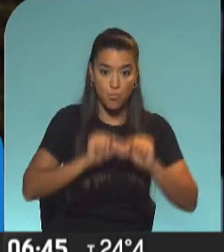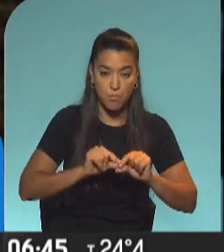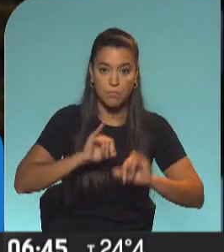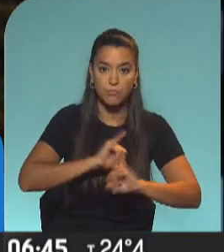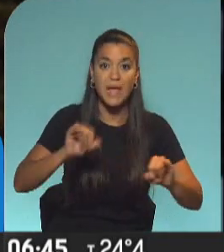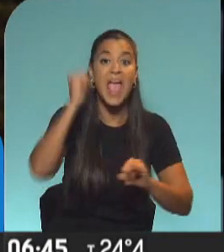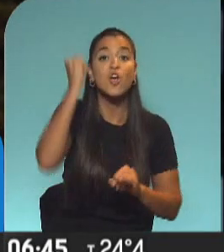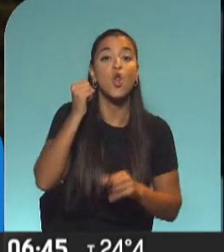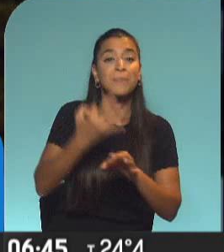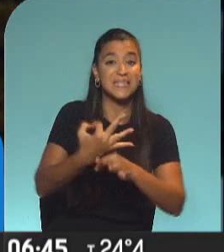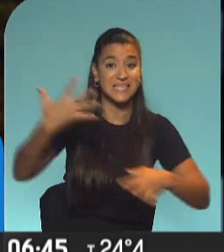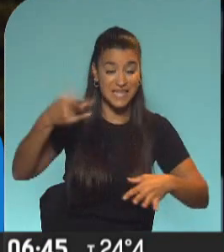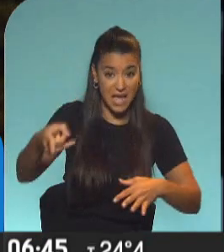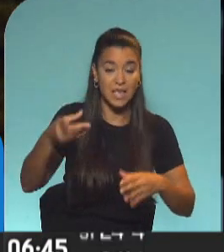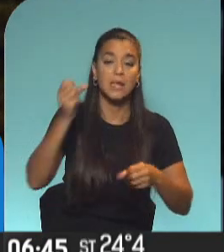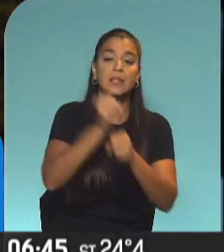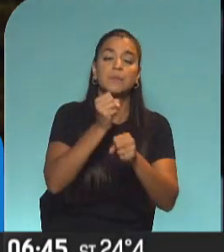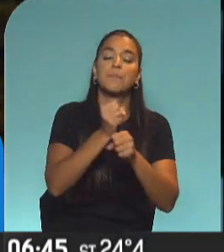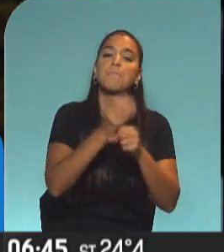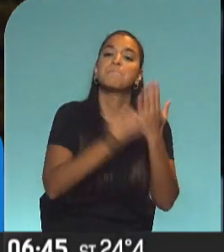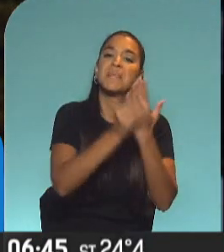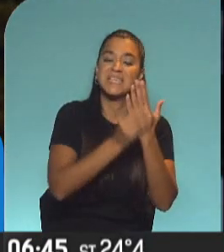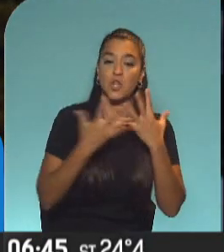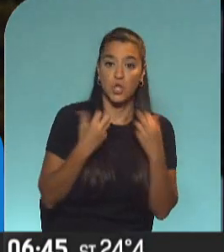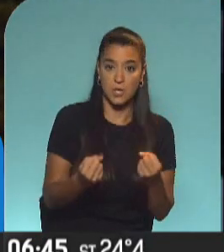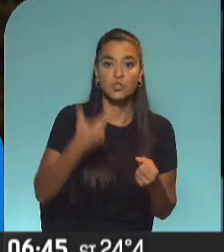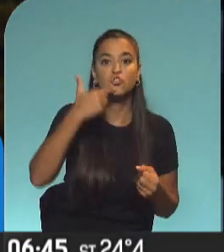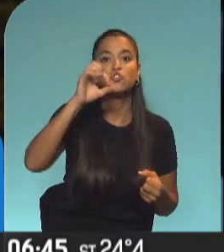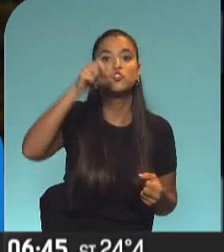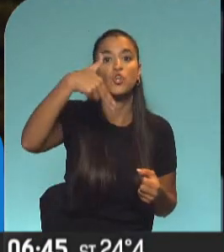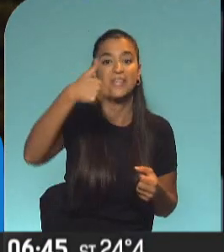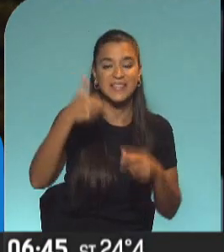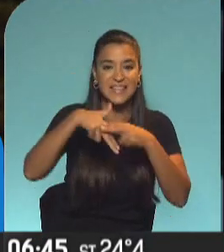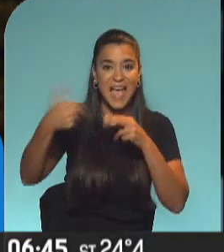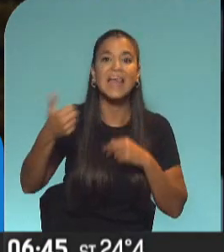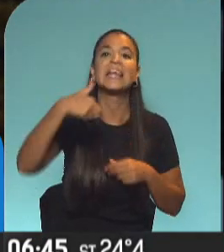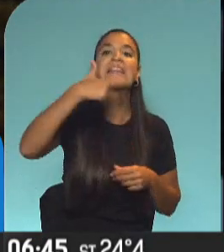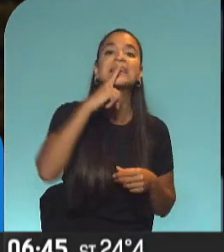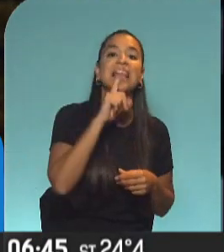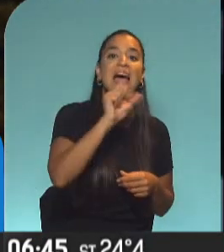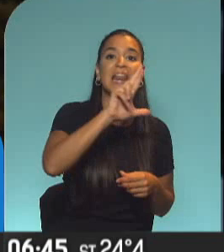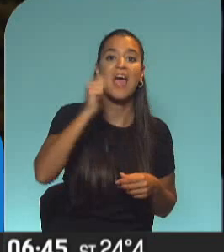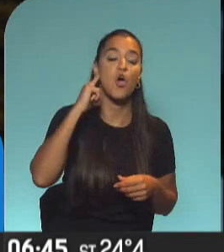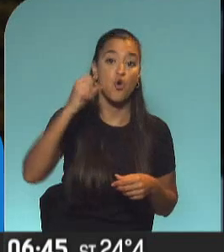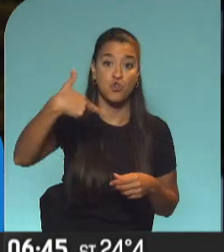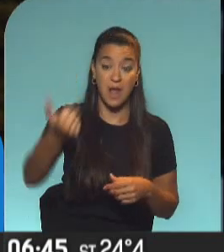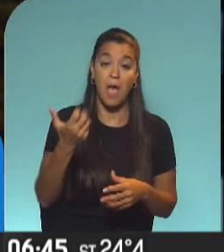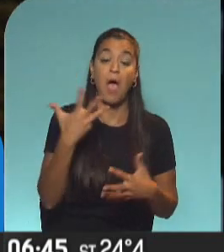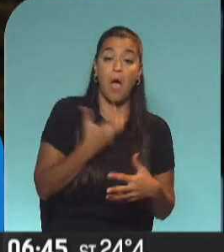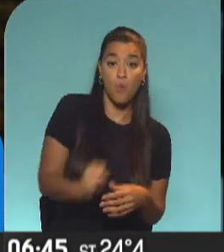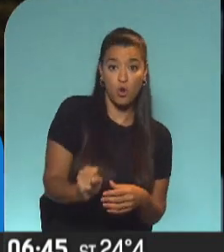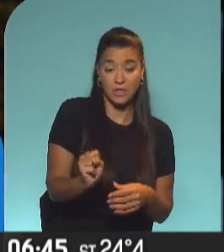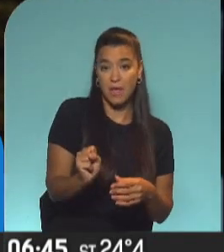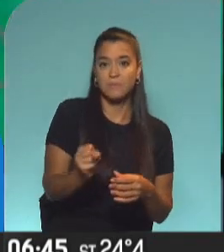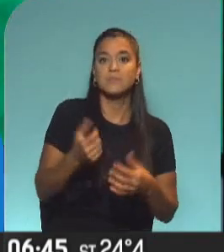una economista que trabaja en el Ministerio de Salud, ella es Sonia Tarragona, y lo que se establece es que el aborto en condiciones